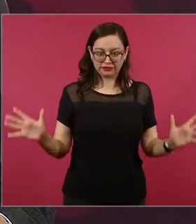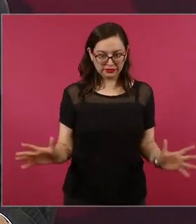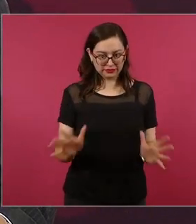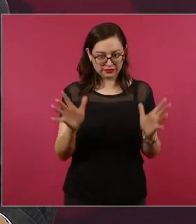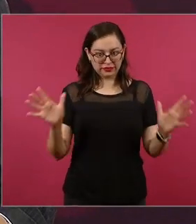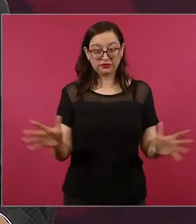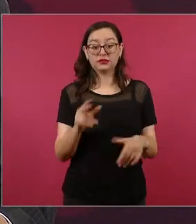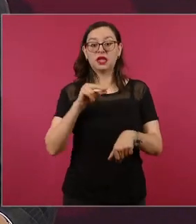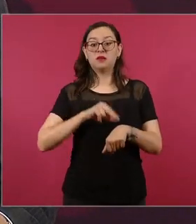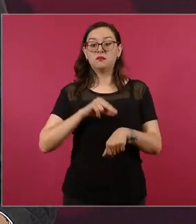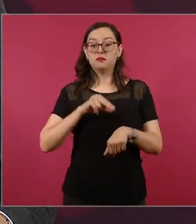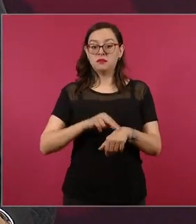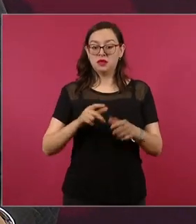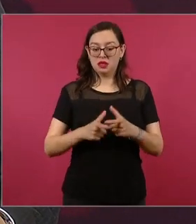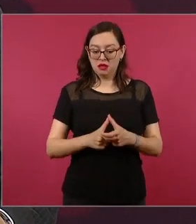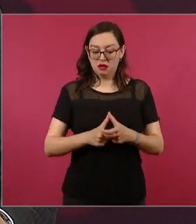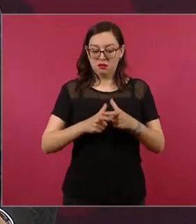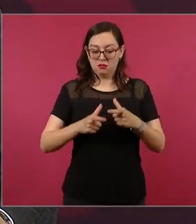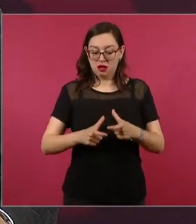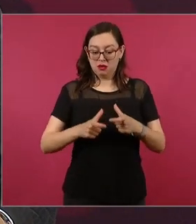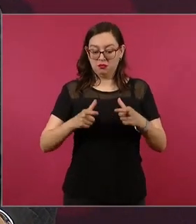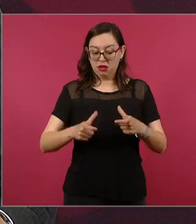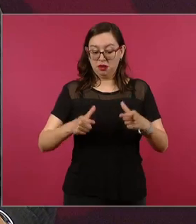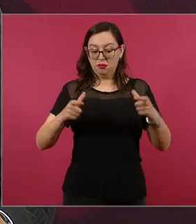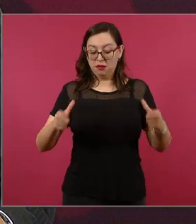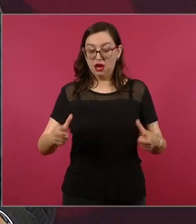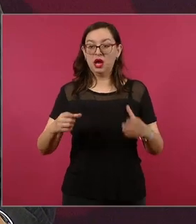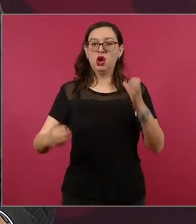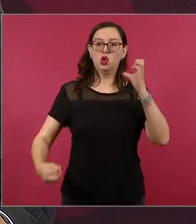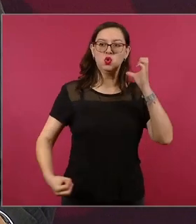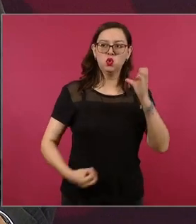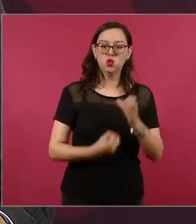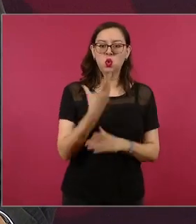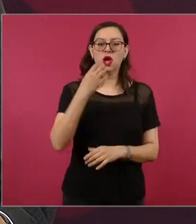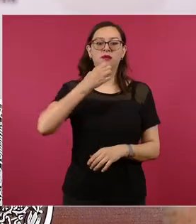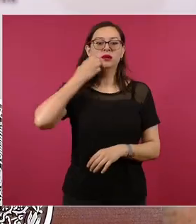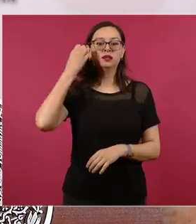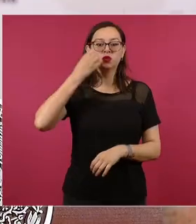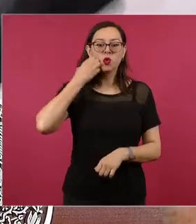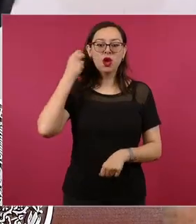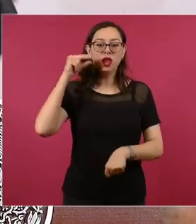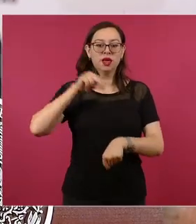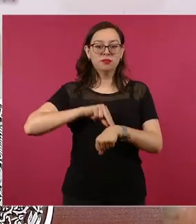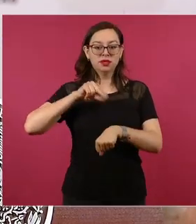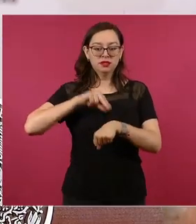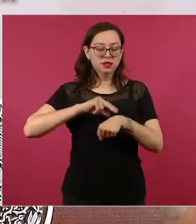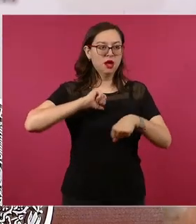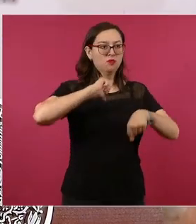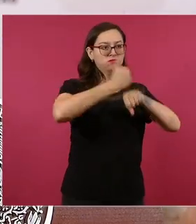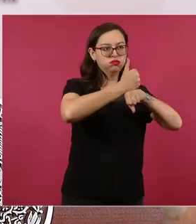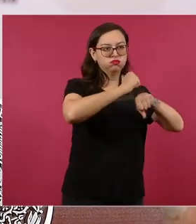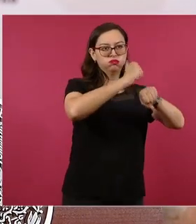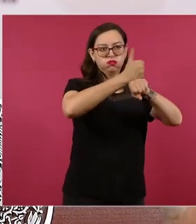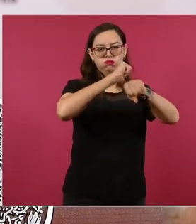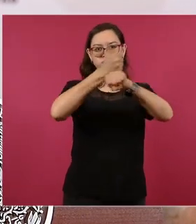pues más de 100 escuelas de medicina en todo el país.